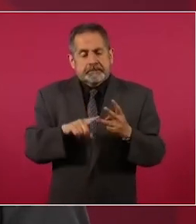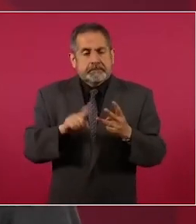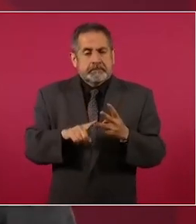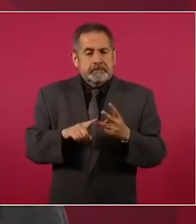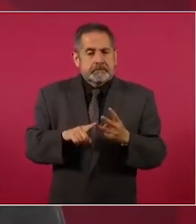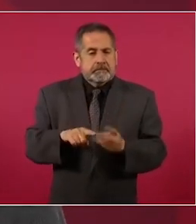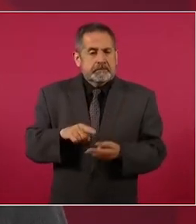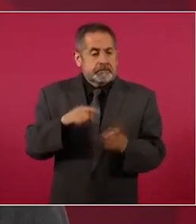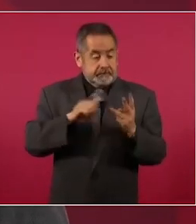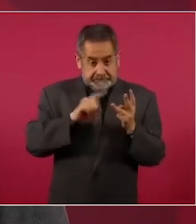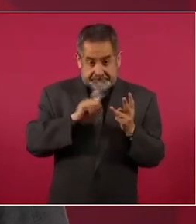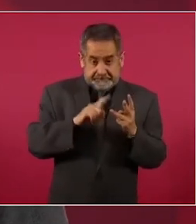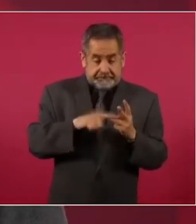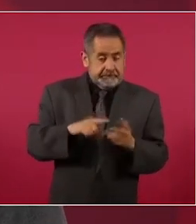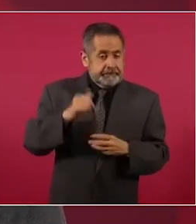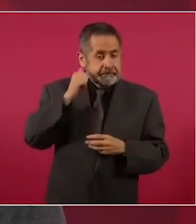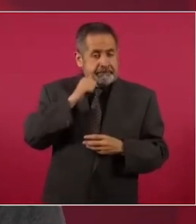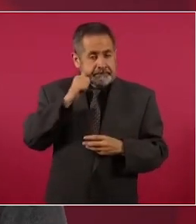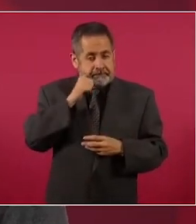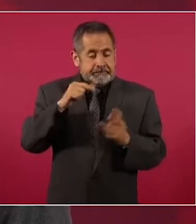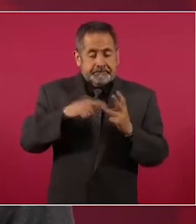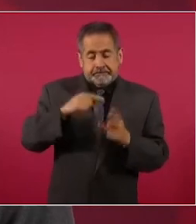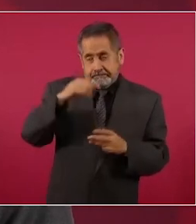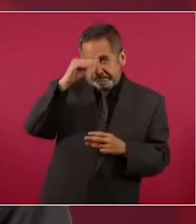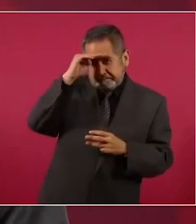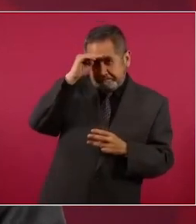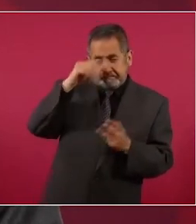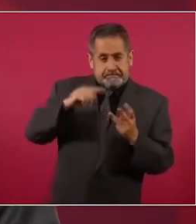tome siempre en consideración,